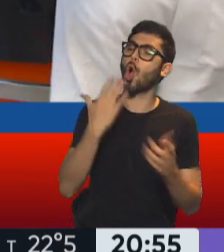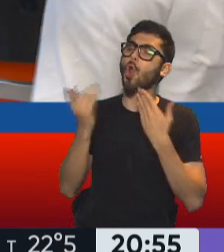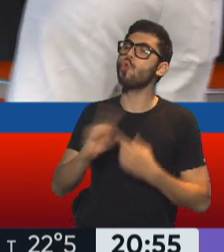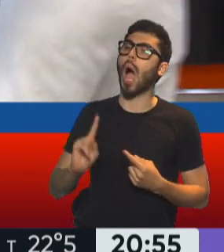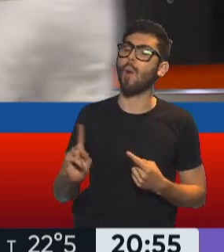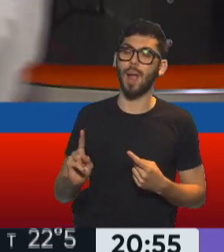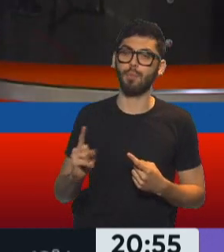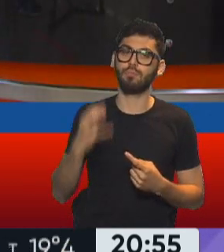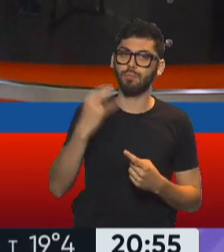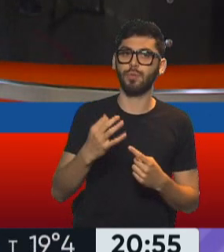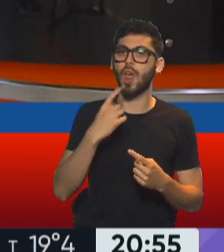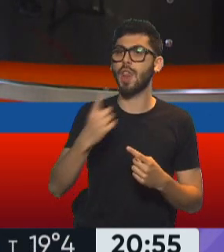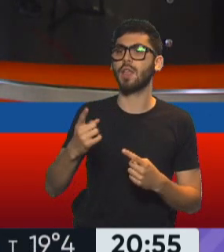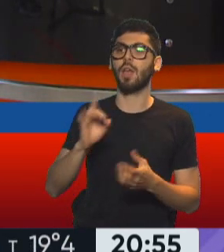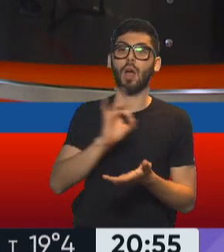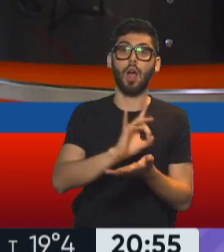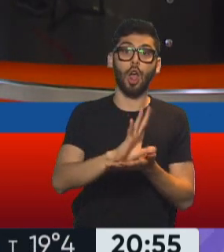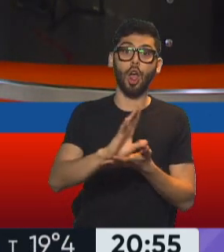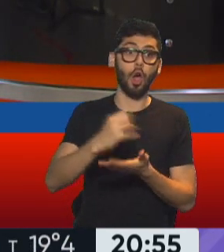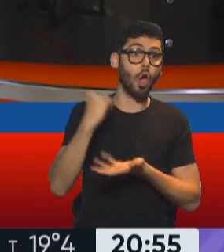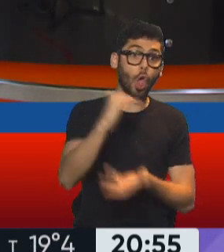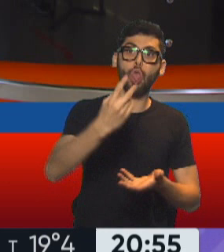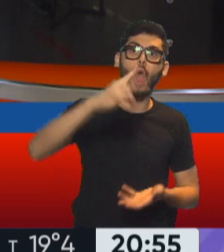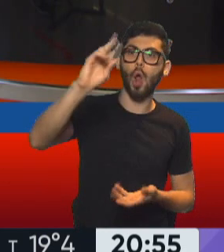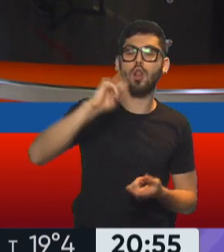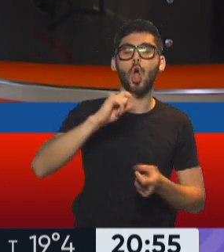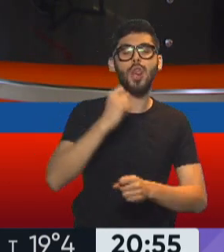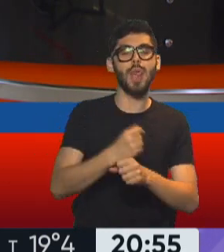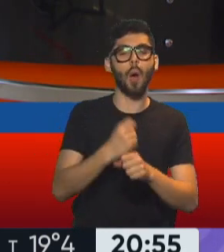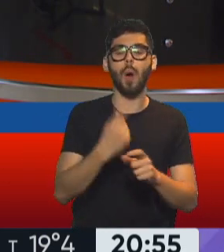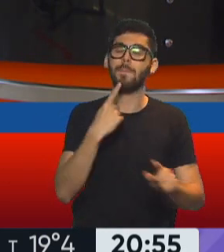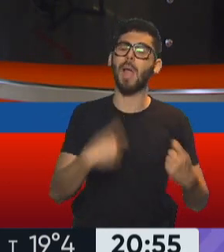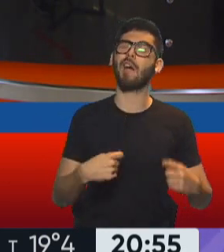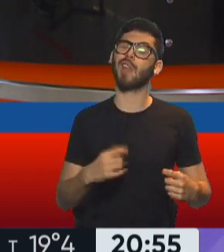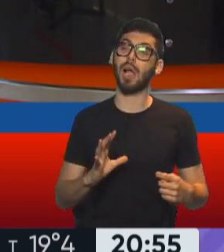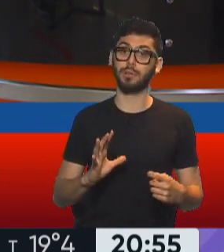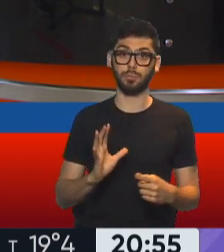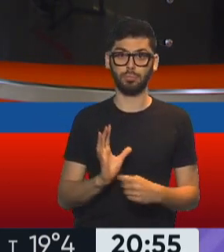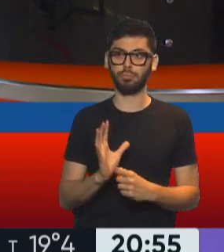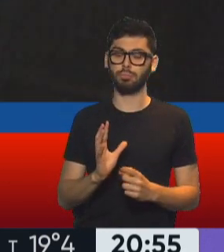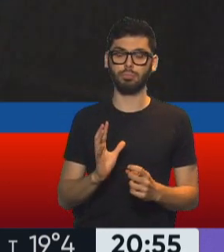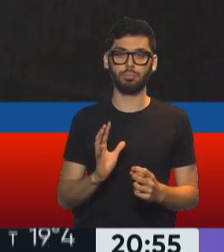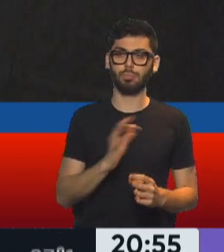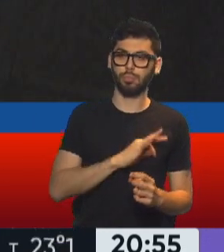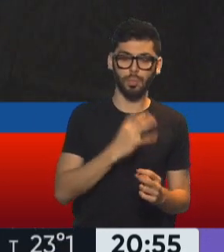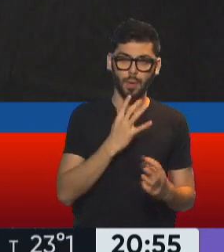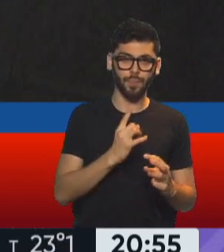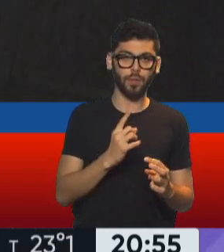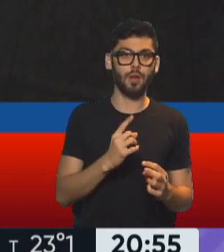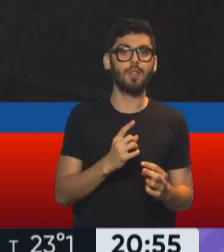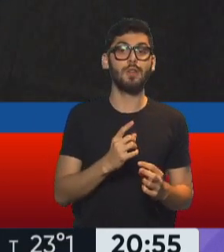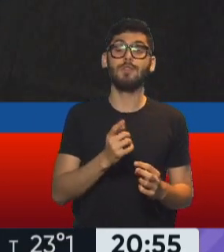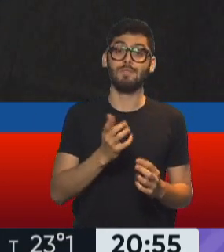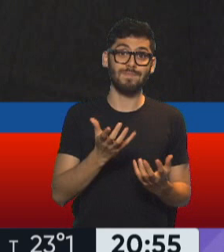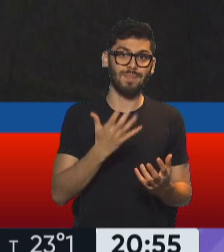empiezan a hablar de paren la doble indemnización, flexibilización laboral, baja, es decir, cambian el eje de discusión salarial. Bueno, me parece que esta es